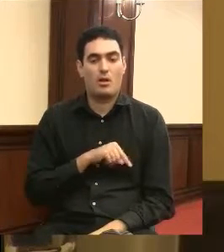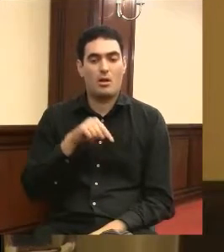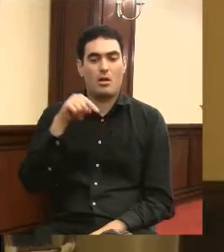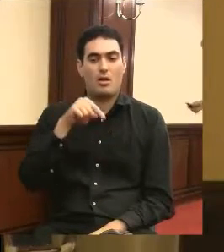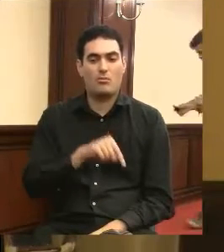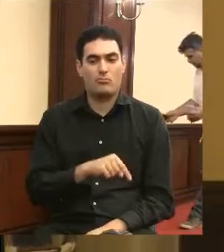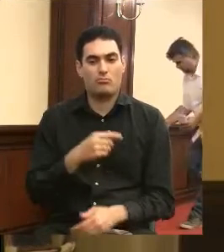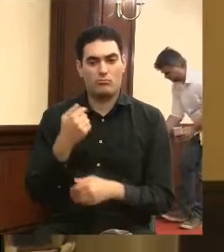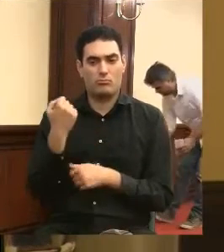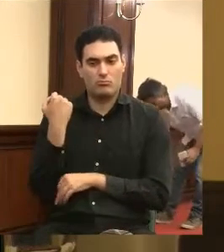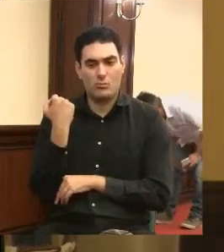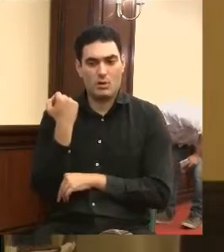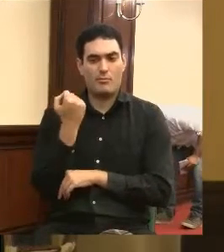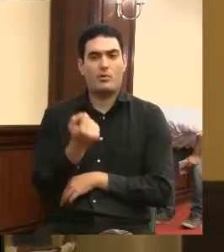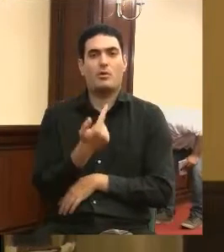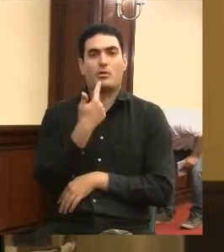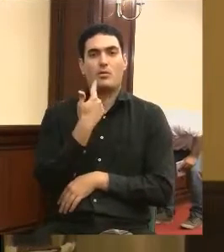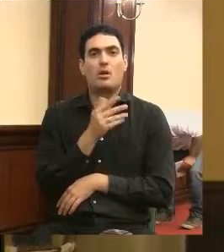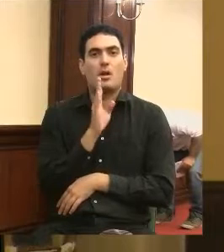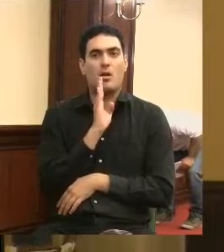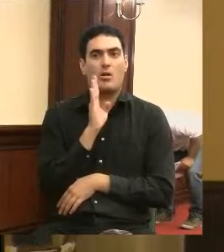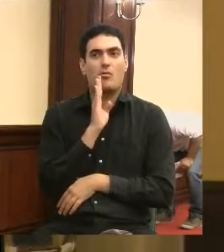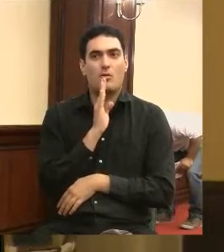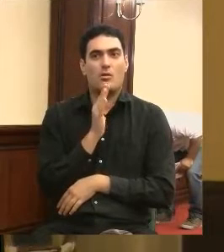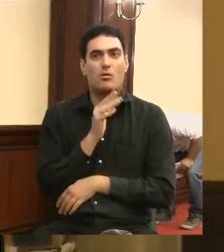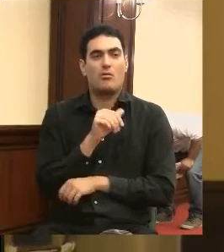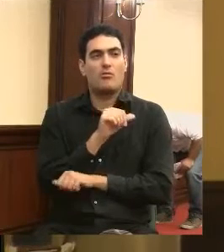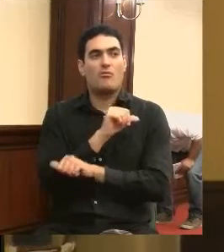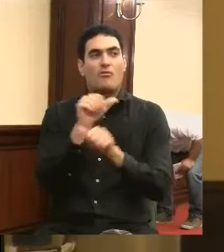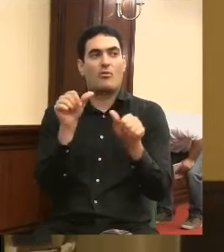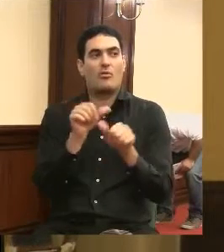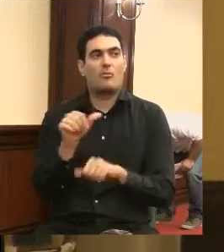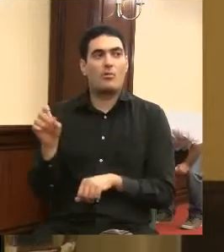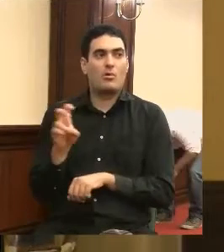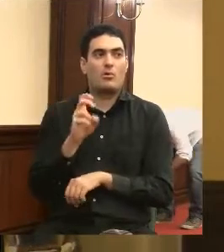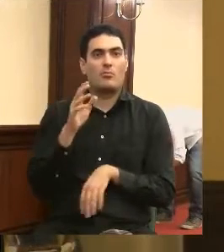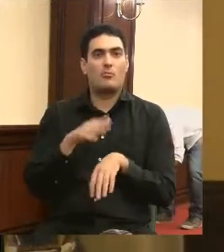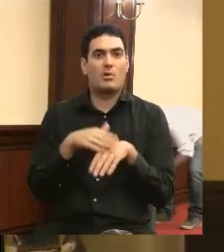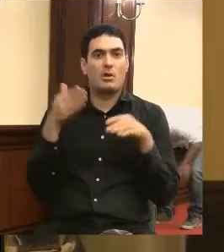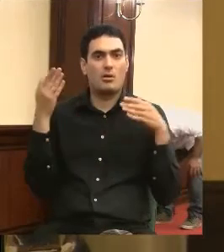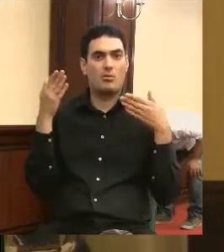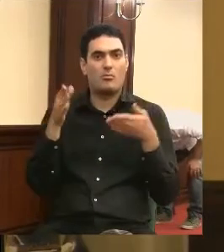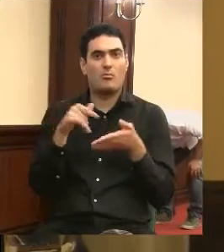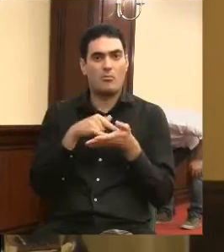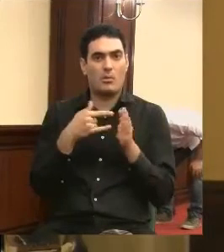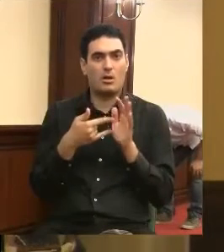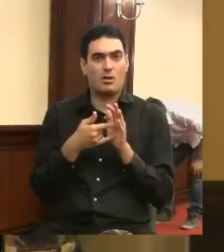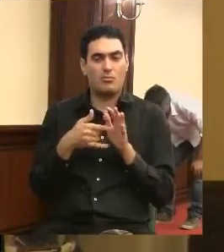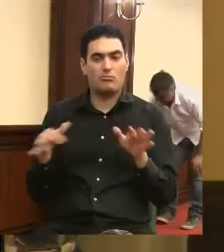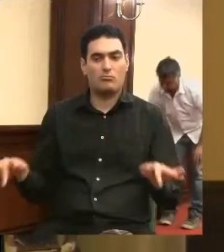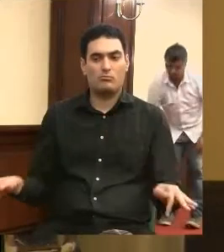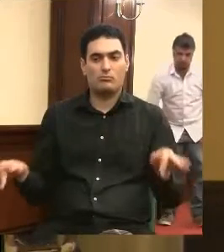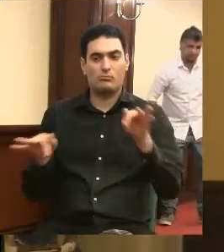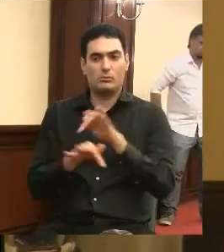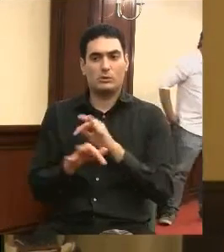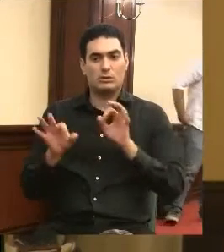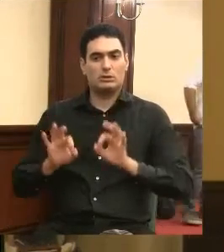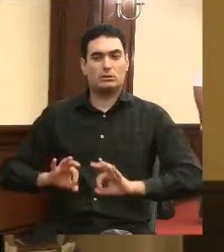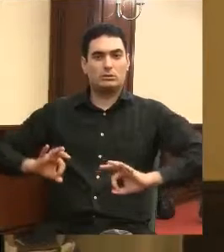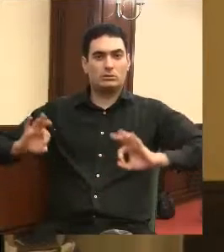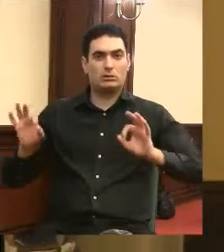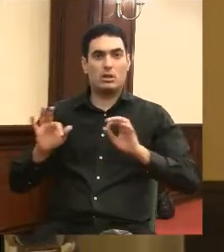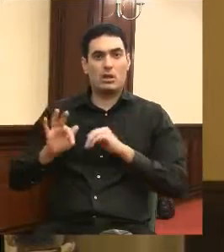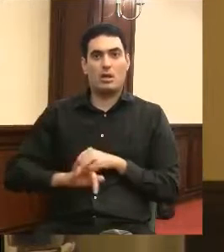esta concejalía nos hemos puesto a su disposición, como ya he comentado anteriormente y como no podía ser de otro modo, para ayudarles a diseñar ese plan